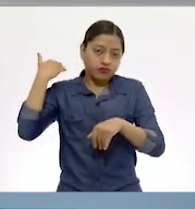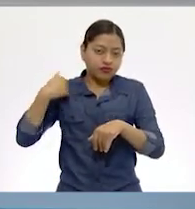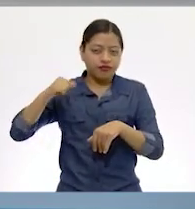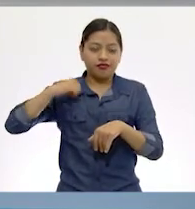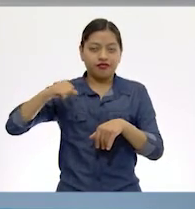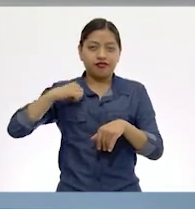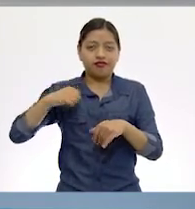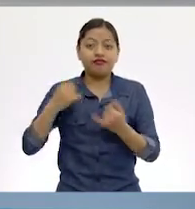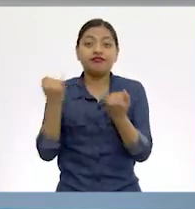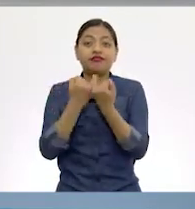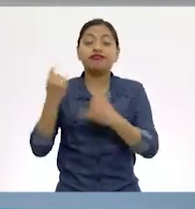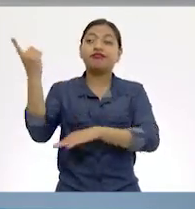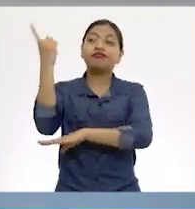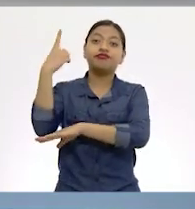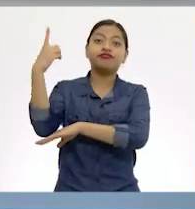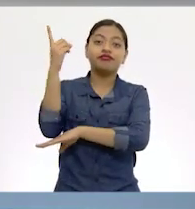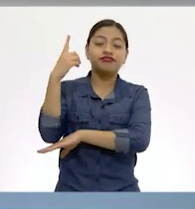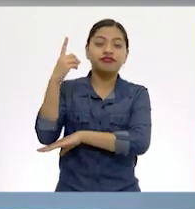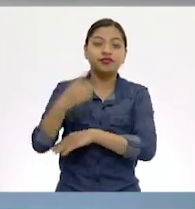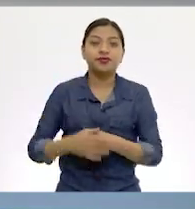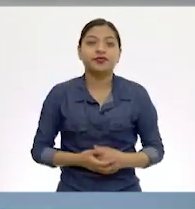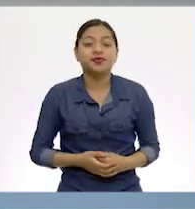Rincón Colorado.